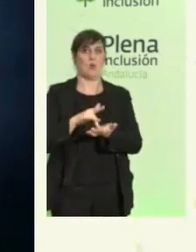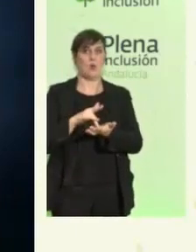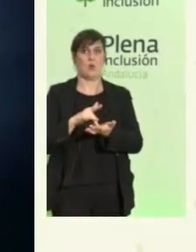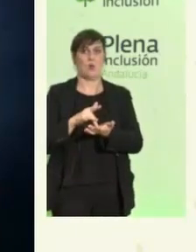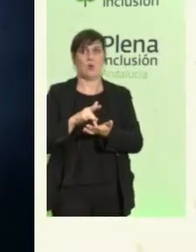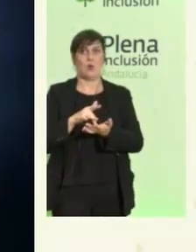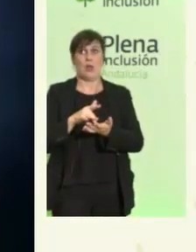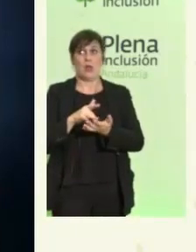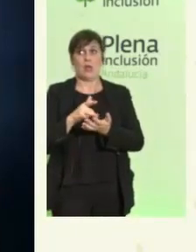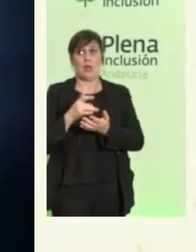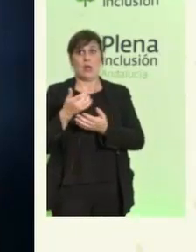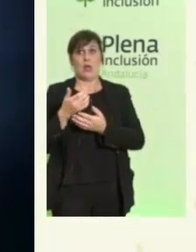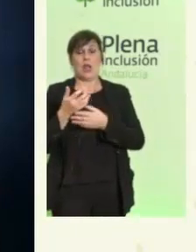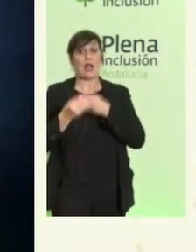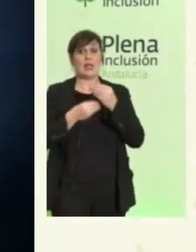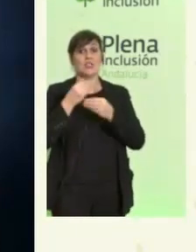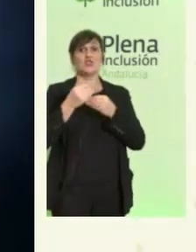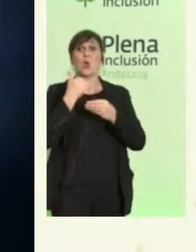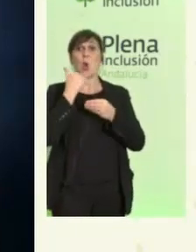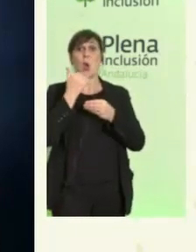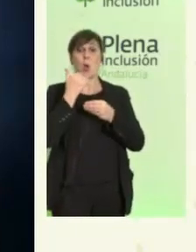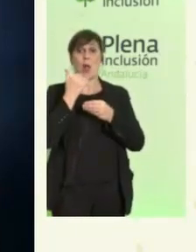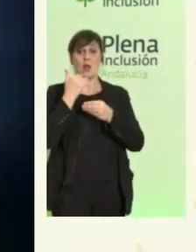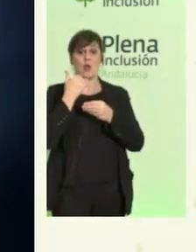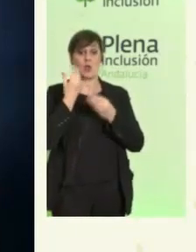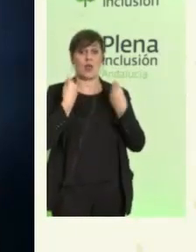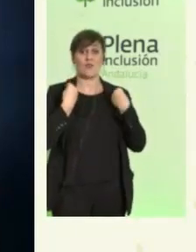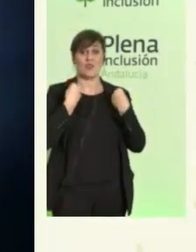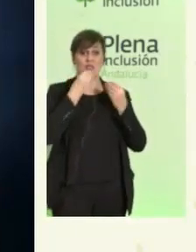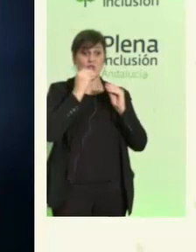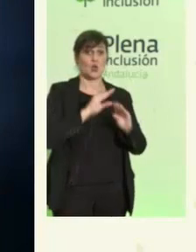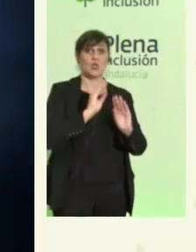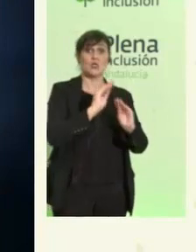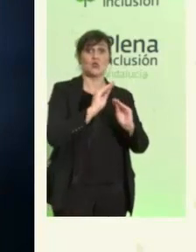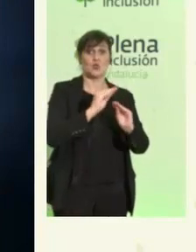compartían el momento que habían hecho algo en su vida que realmente supuso una diferencia. Y Tyrone dijo,